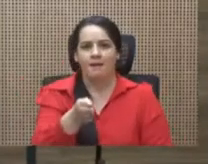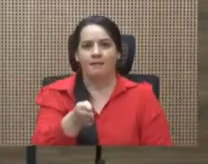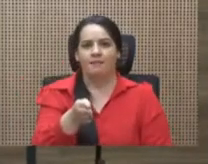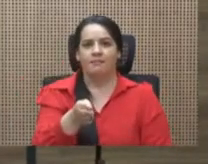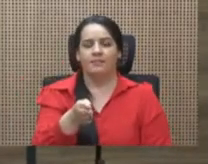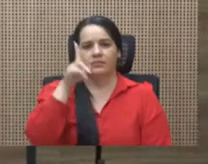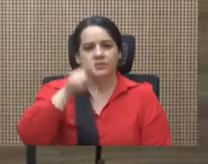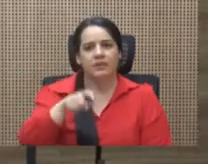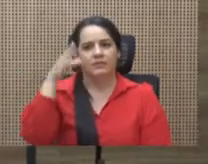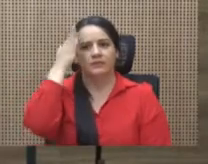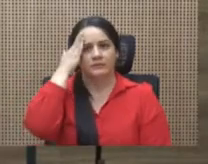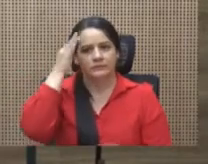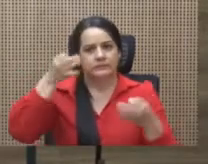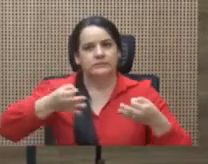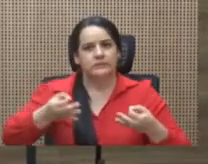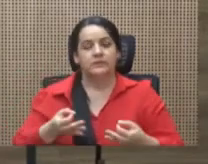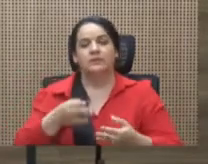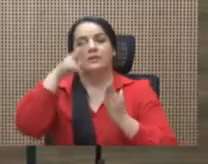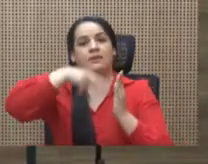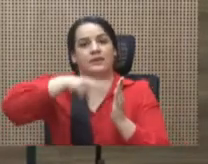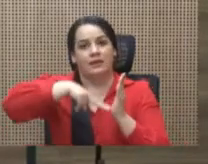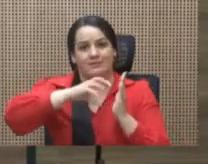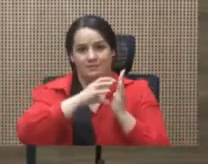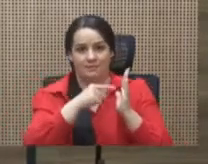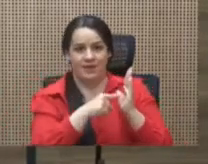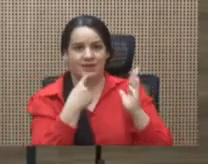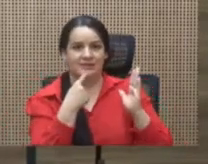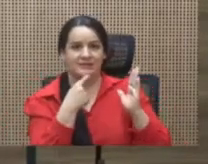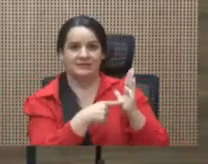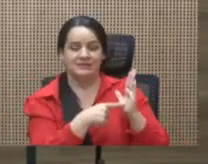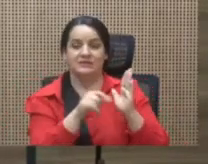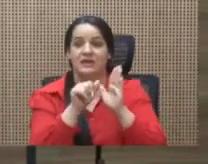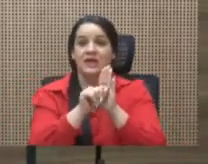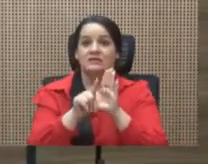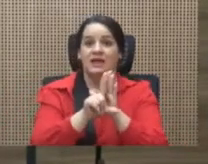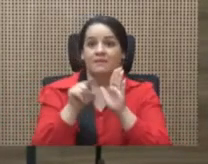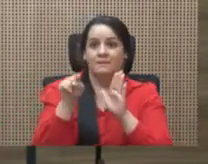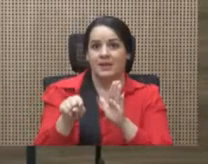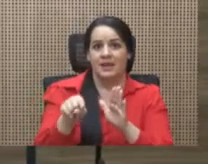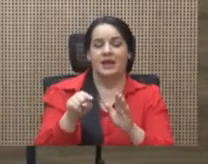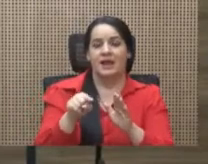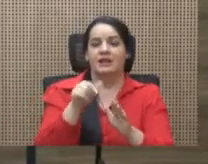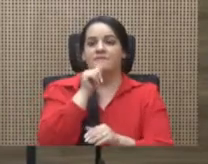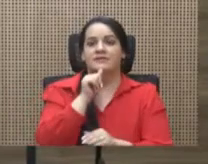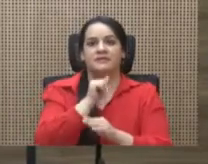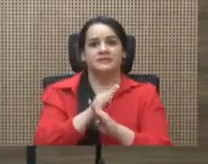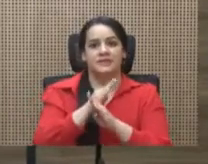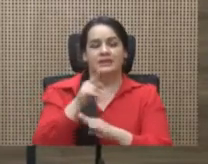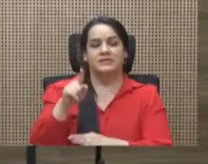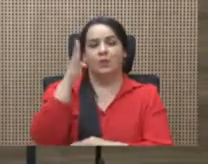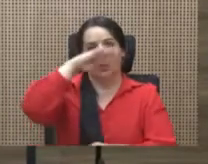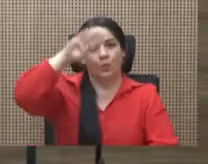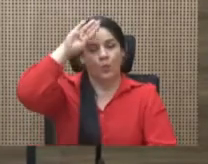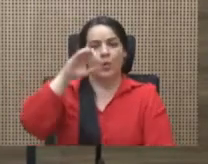ser consistentes. Y les quiero leer un párrafo de la Asamblea de la Resistencia Cubana de don